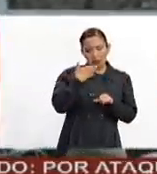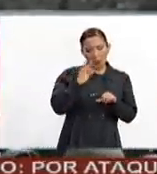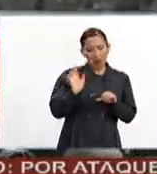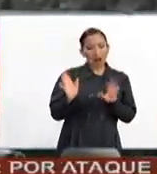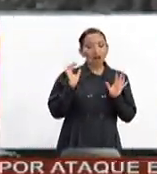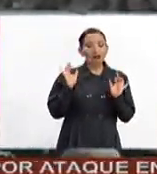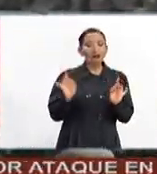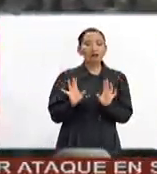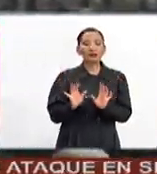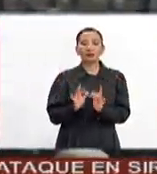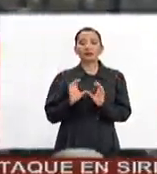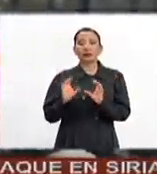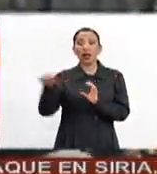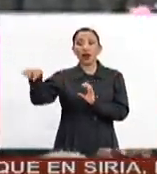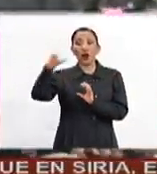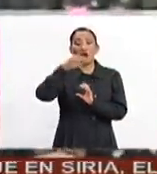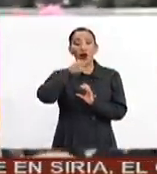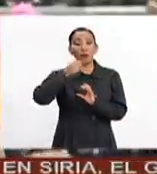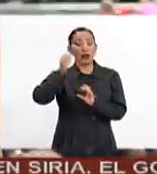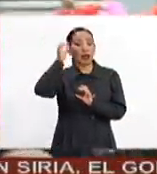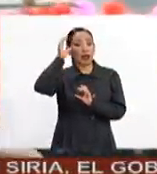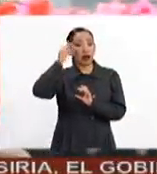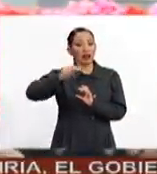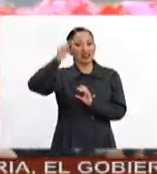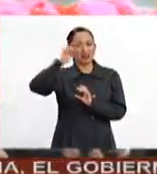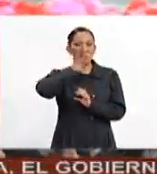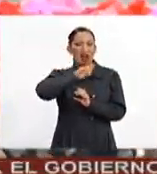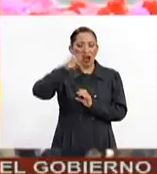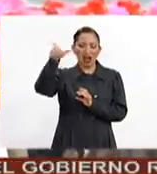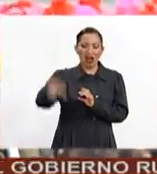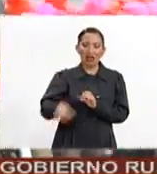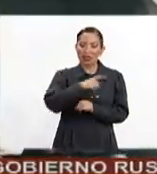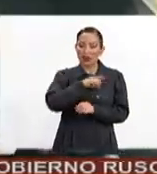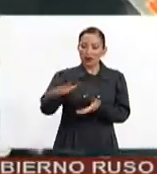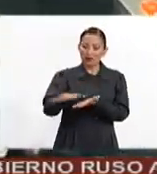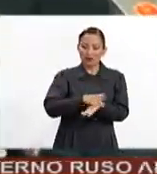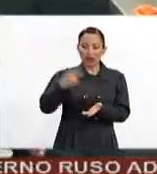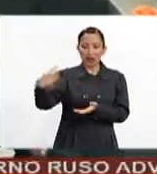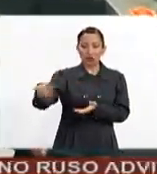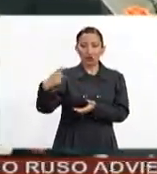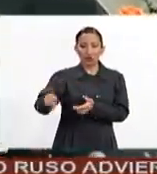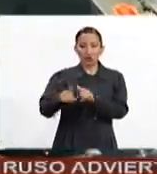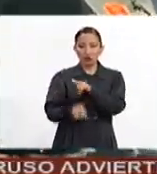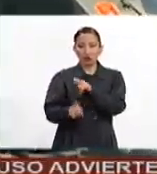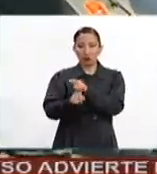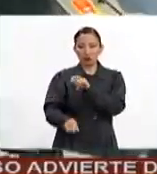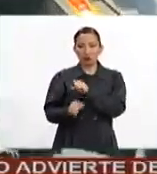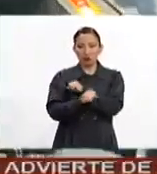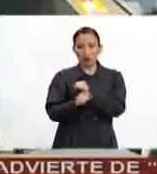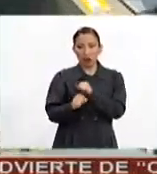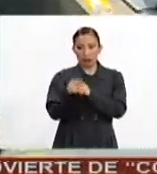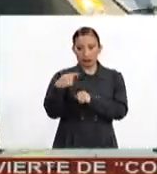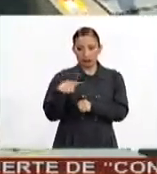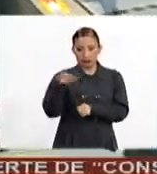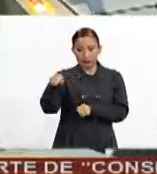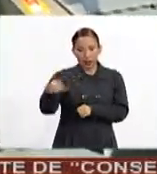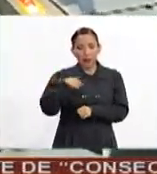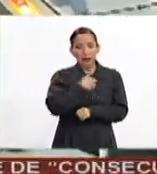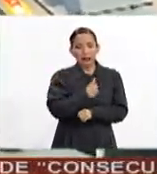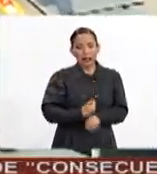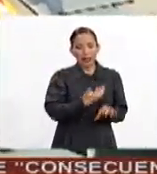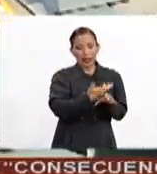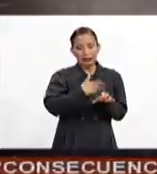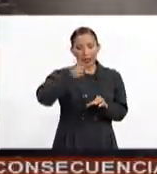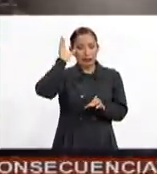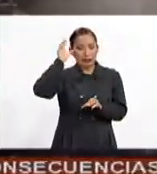pues Pyongyang es un régimen deshonroso y se debe acabar con su arsenal nuclear. aseguró que los presidentes de Estados